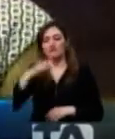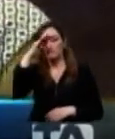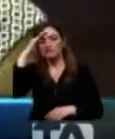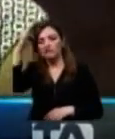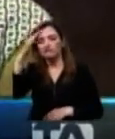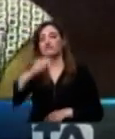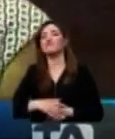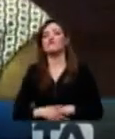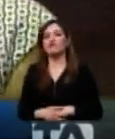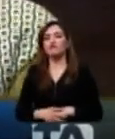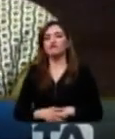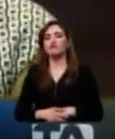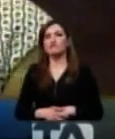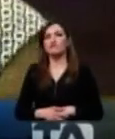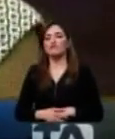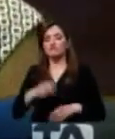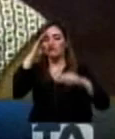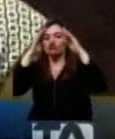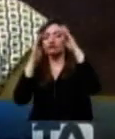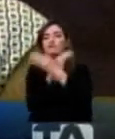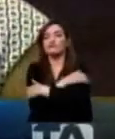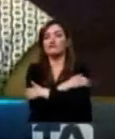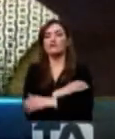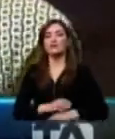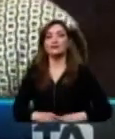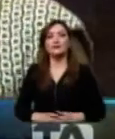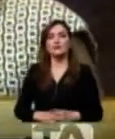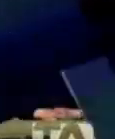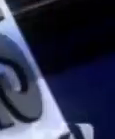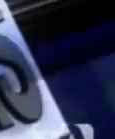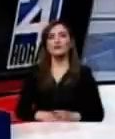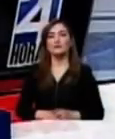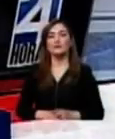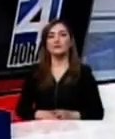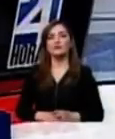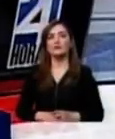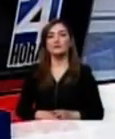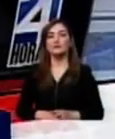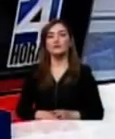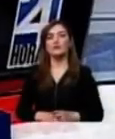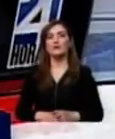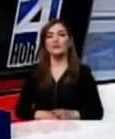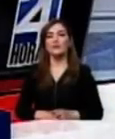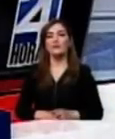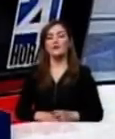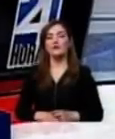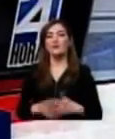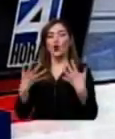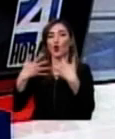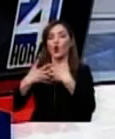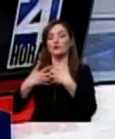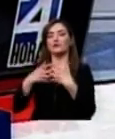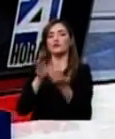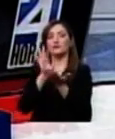y afectuoso y sincero saludo y un abrazo él estábamos justamente con